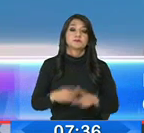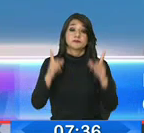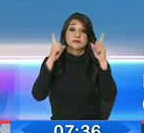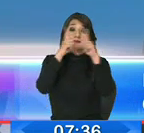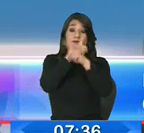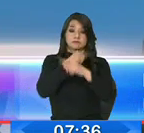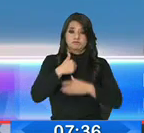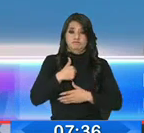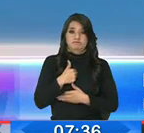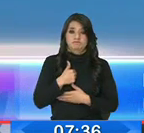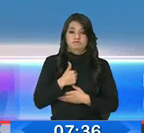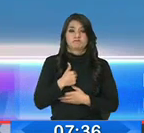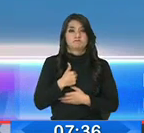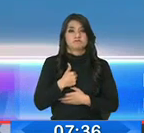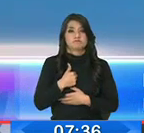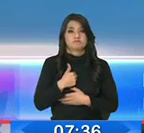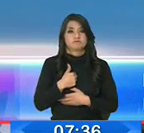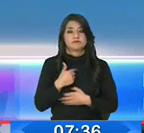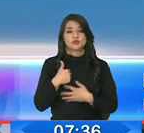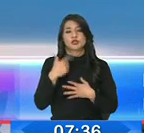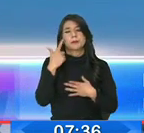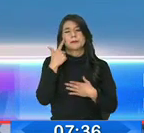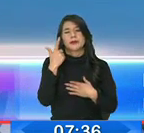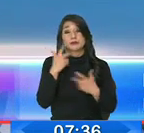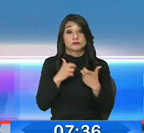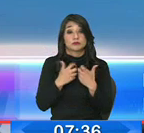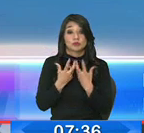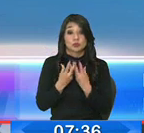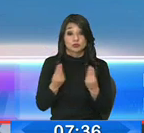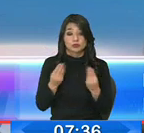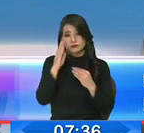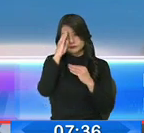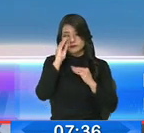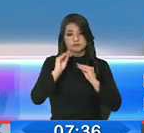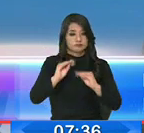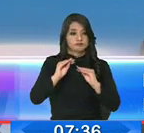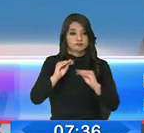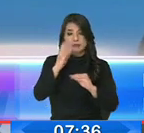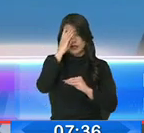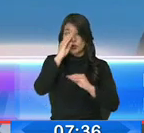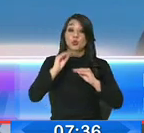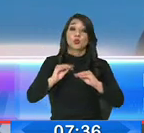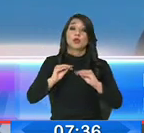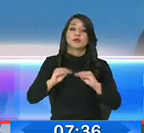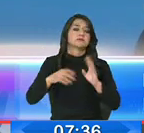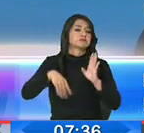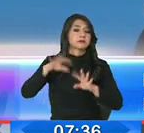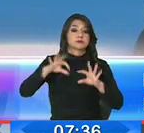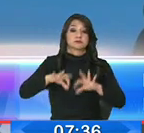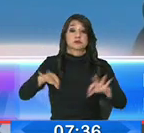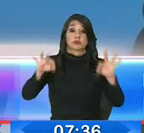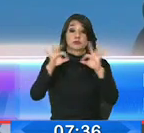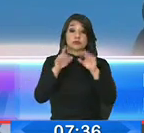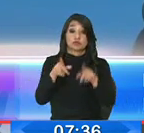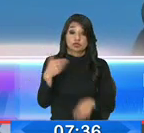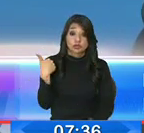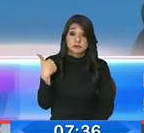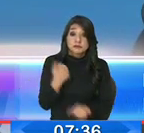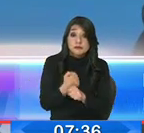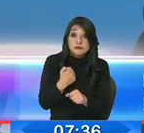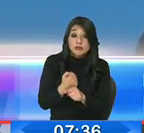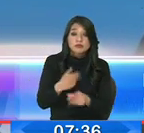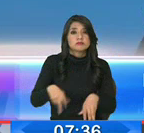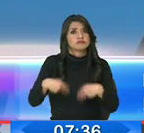mí o la panacea o la solución es educar, educar y educar. E incluso a los que no tienen trabajo,